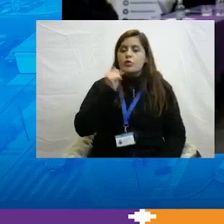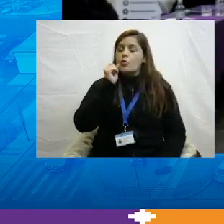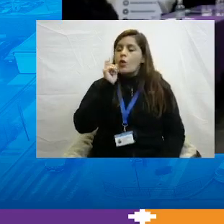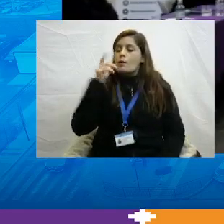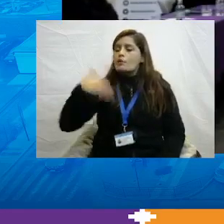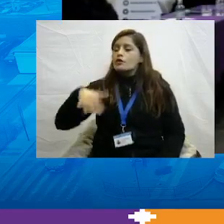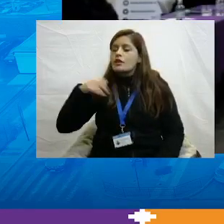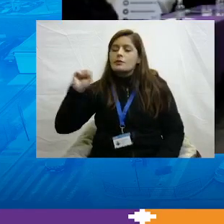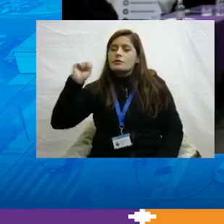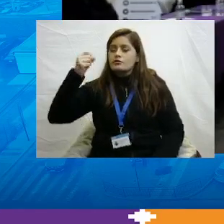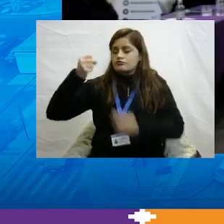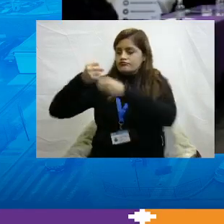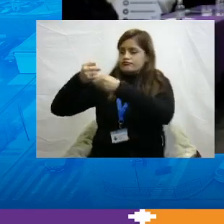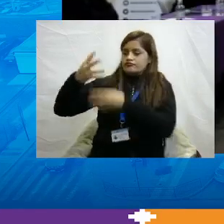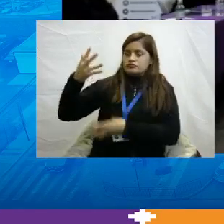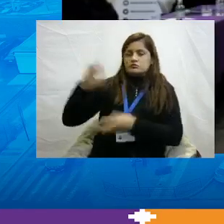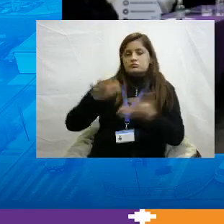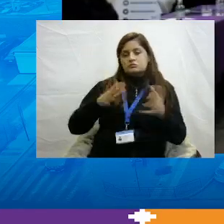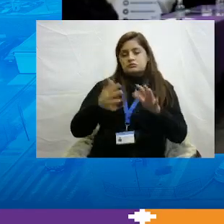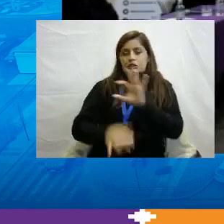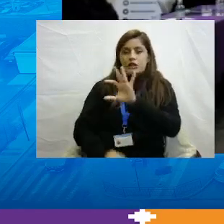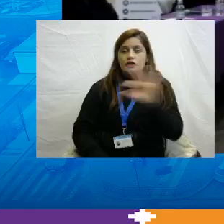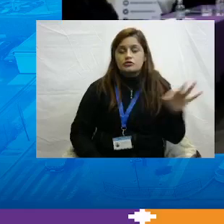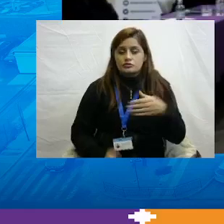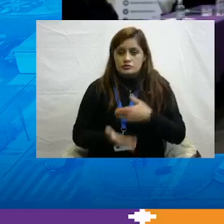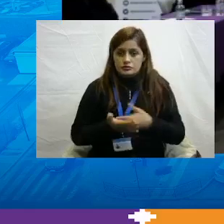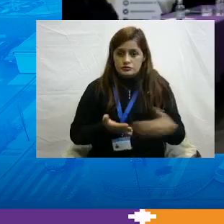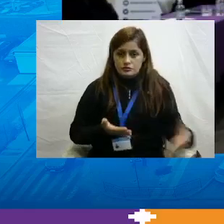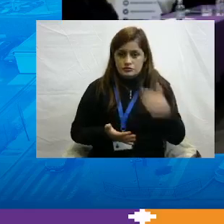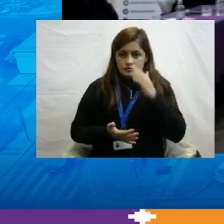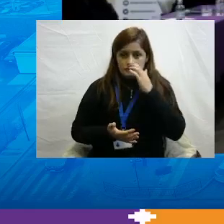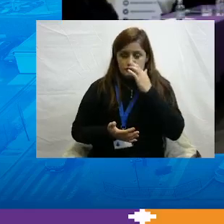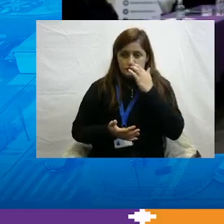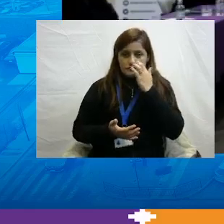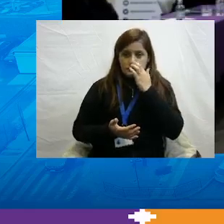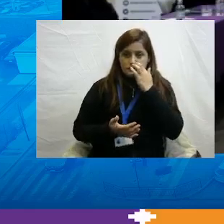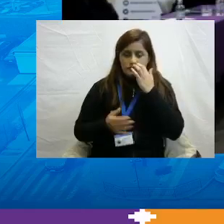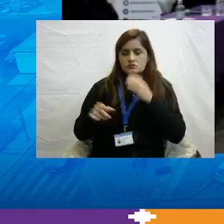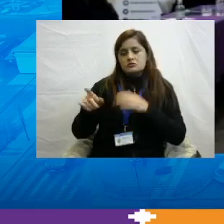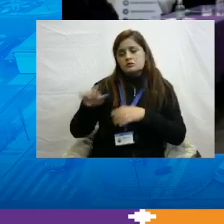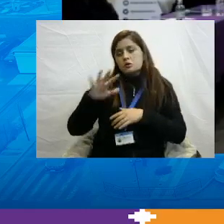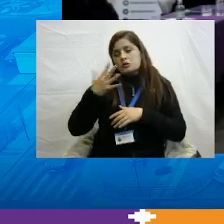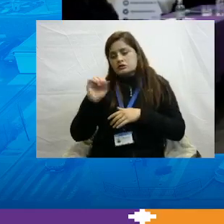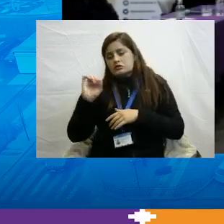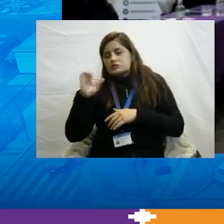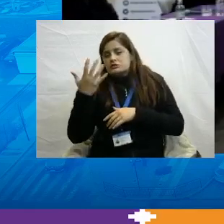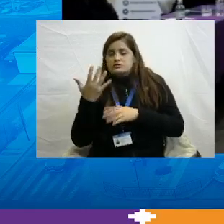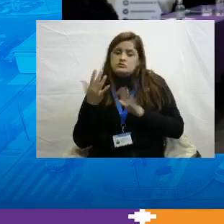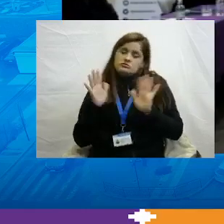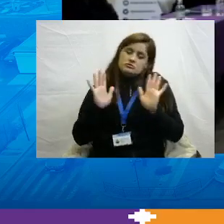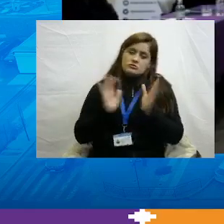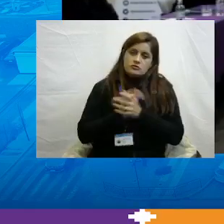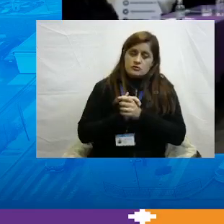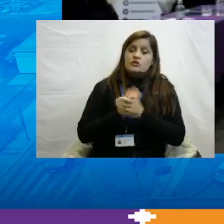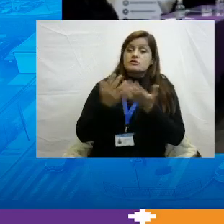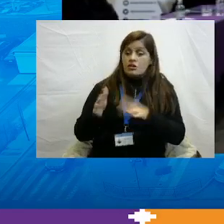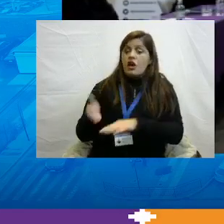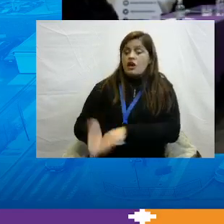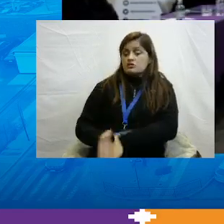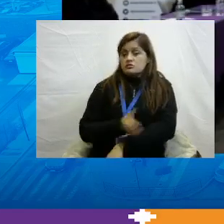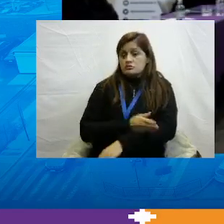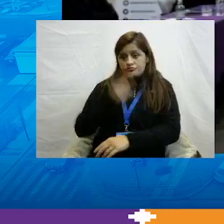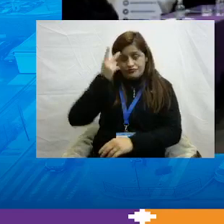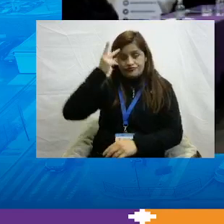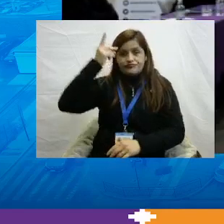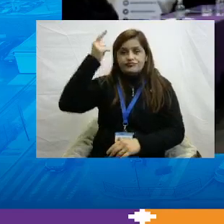son como casi 500 millones, ese proyecto quedó como en cuarta prioridad o quinta prioridad, pero ya había surgido la idea de